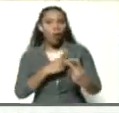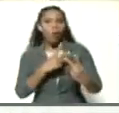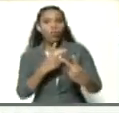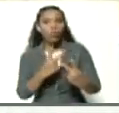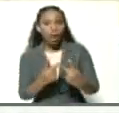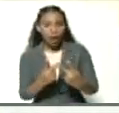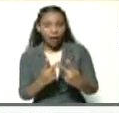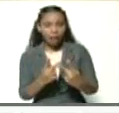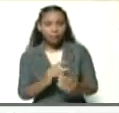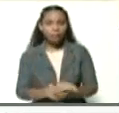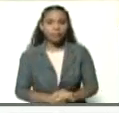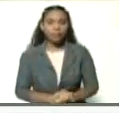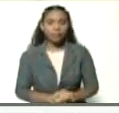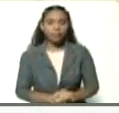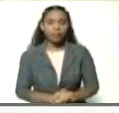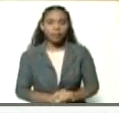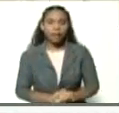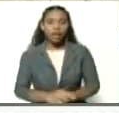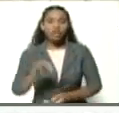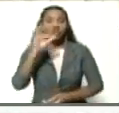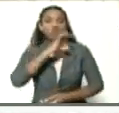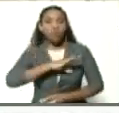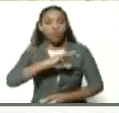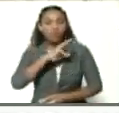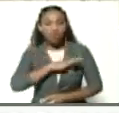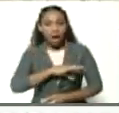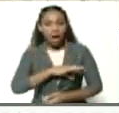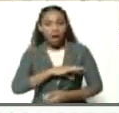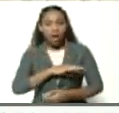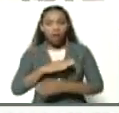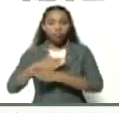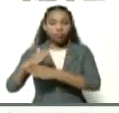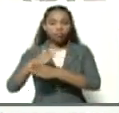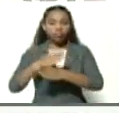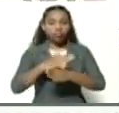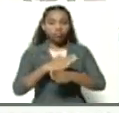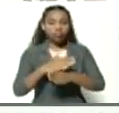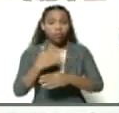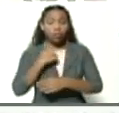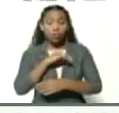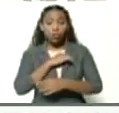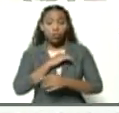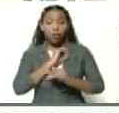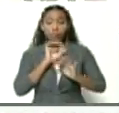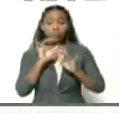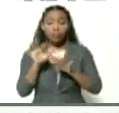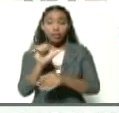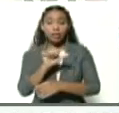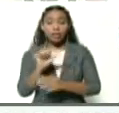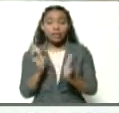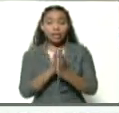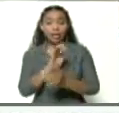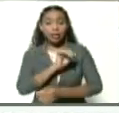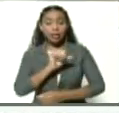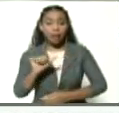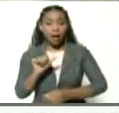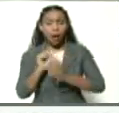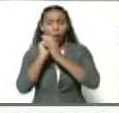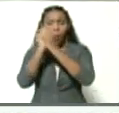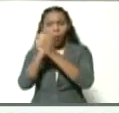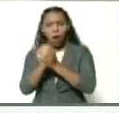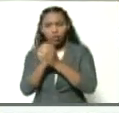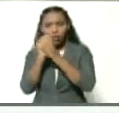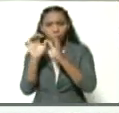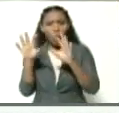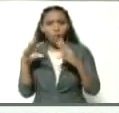voluntaria, es social, es colectiva. Hemos pasado una Semana Santa en oración, en